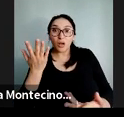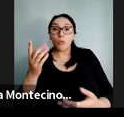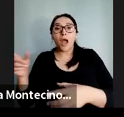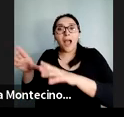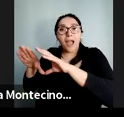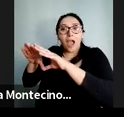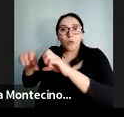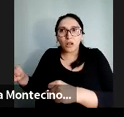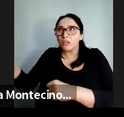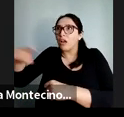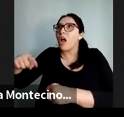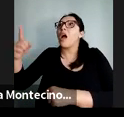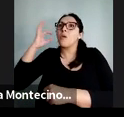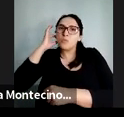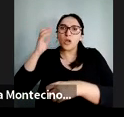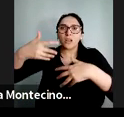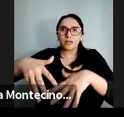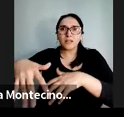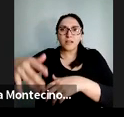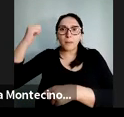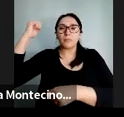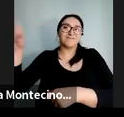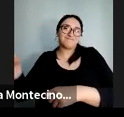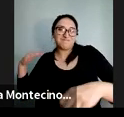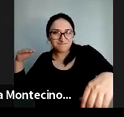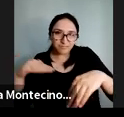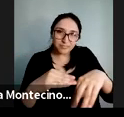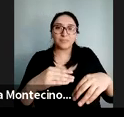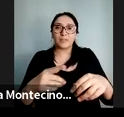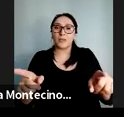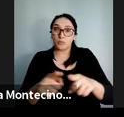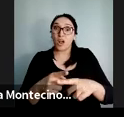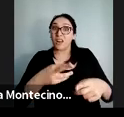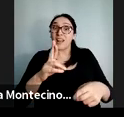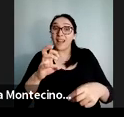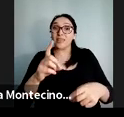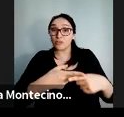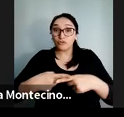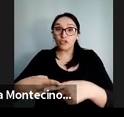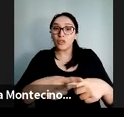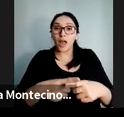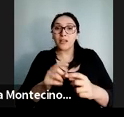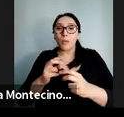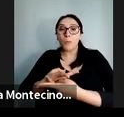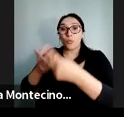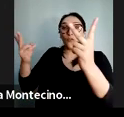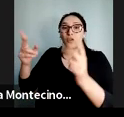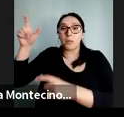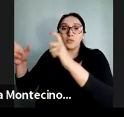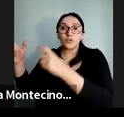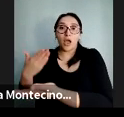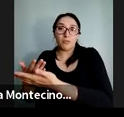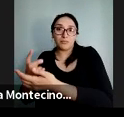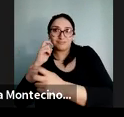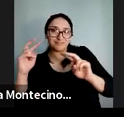sociales. Todos y todas participamos en redes sociales. Y ahí también, más adelante dentro de esta presentación, viene